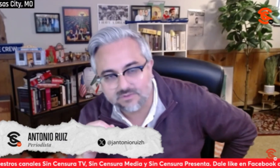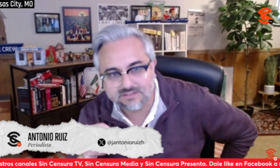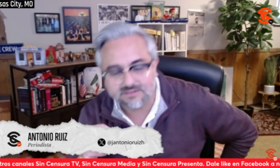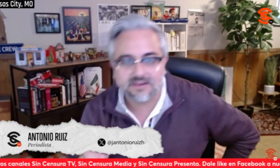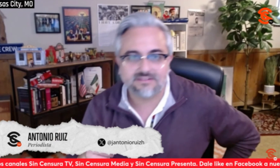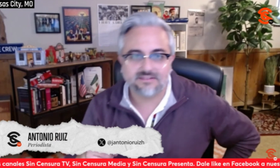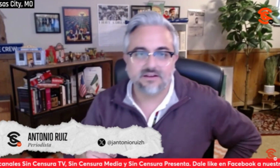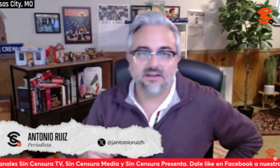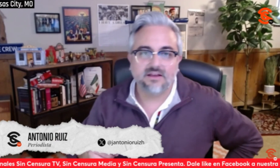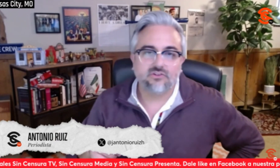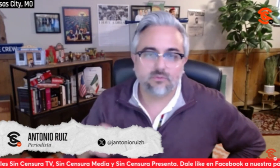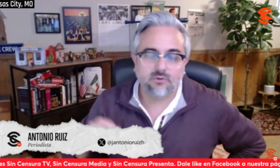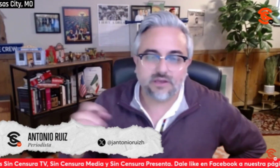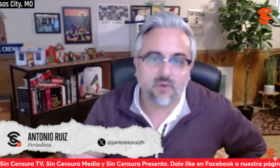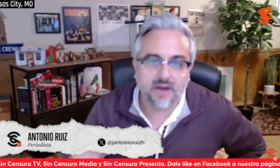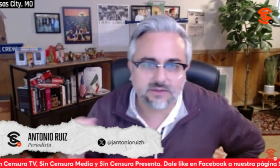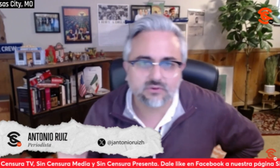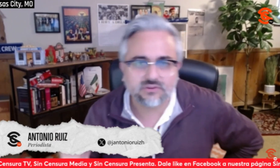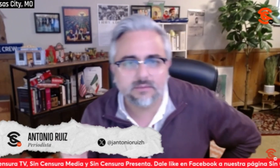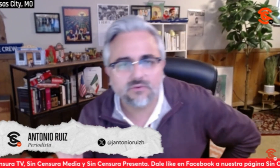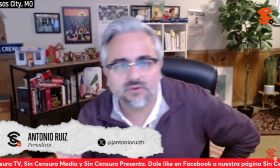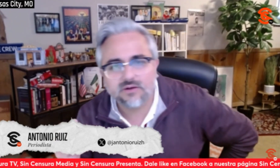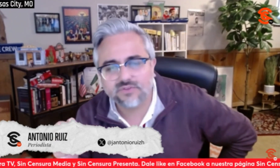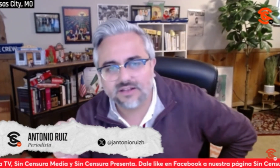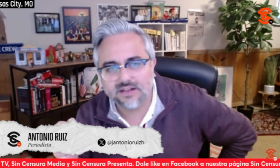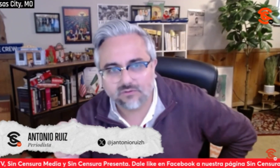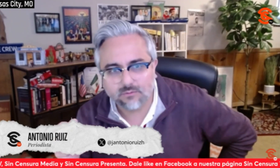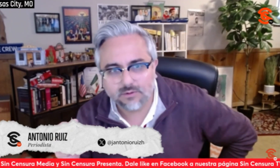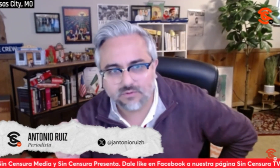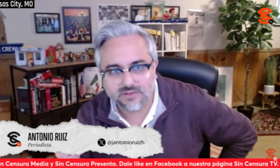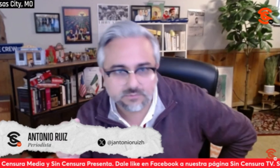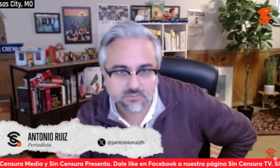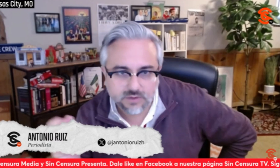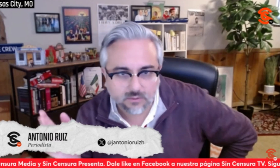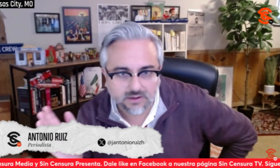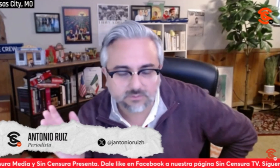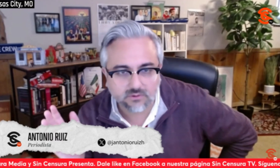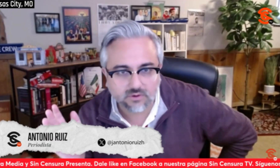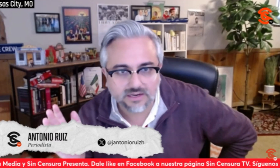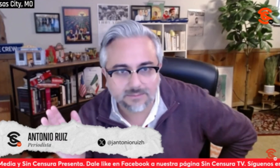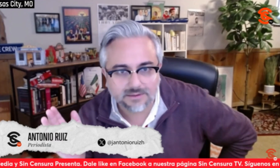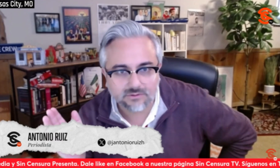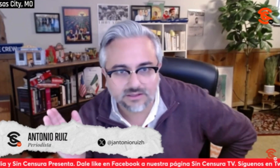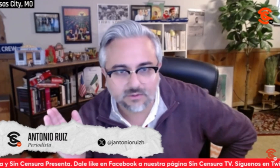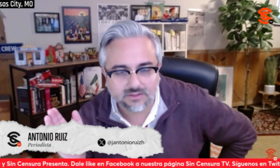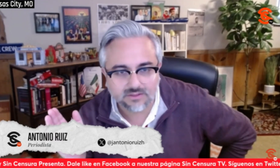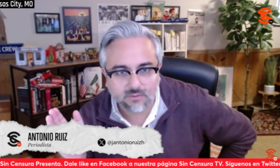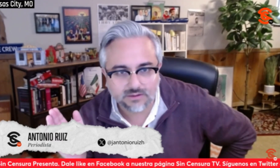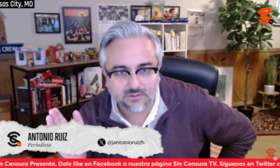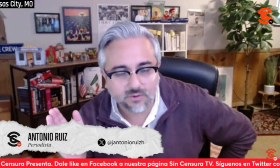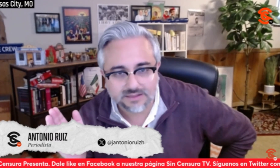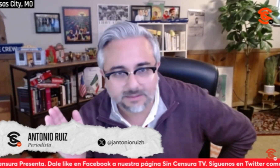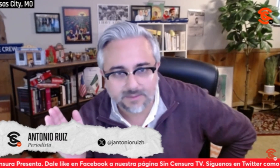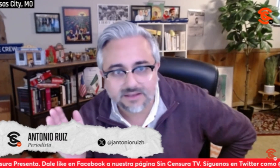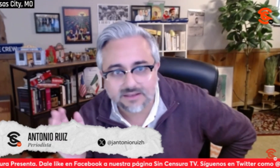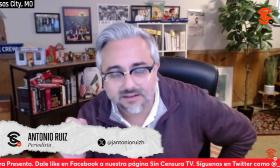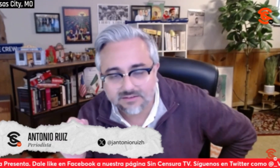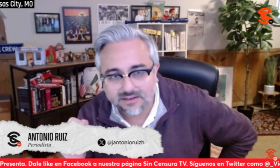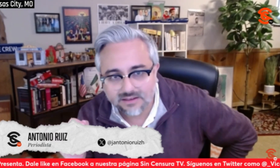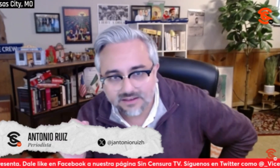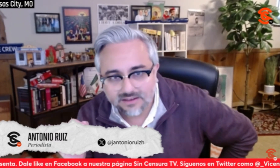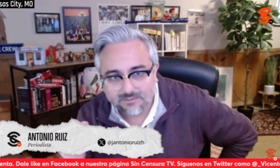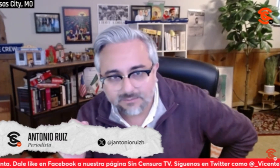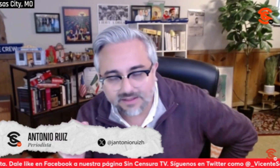este fin de semana a decir, somos abogados y estamos en contra de la reforma judicial. Pues muy abogados, pero no leen la minuta de 44, 40